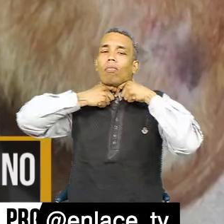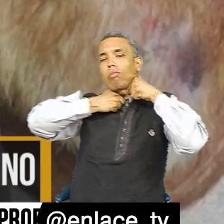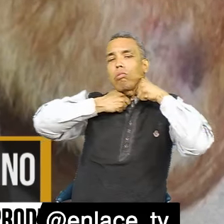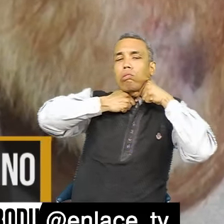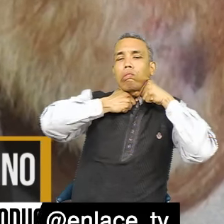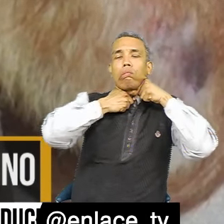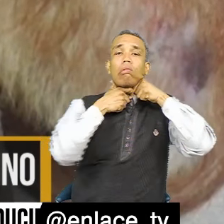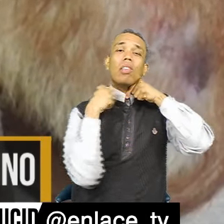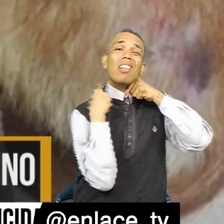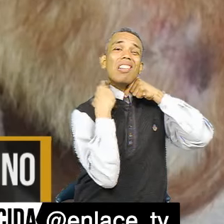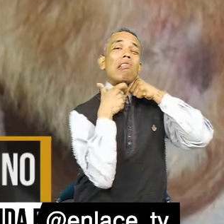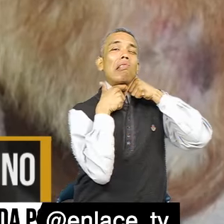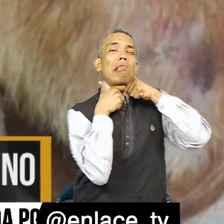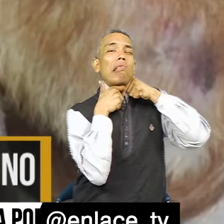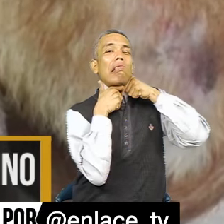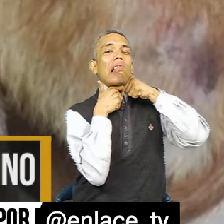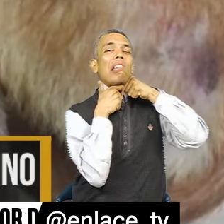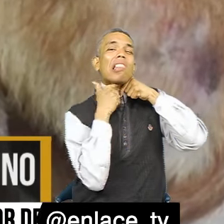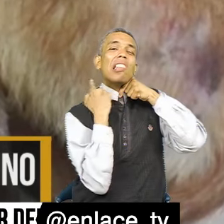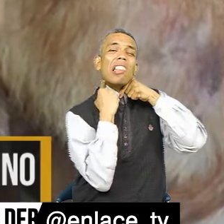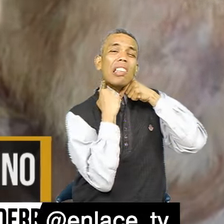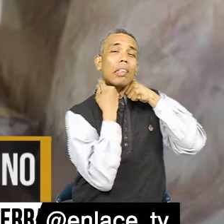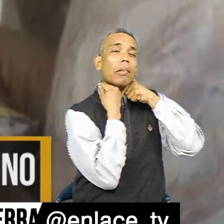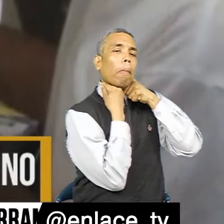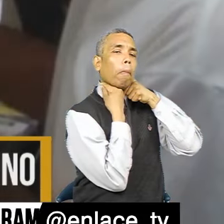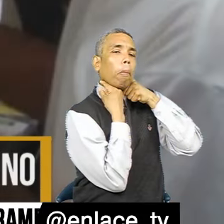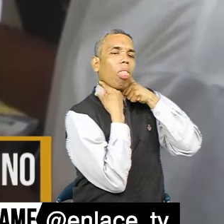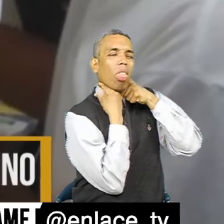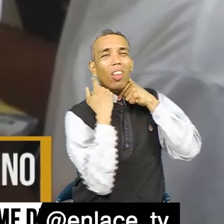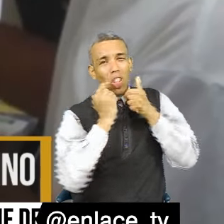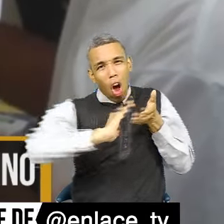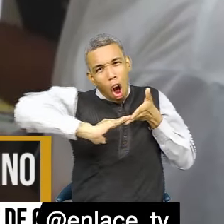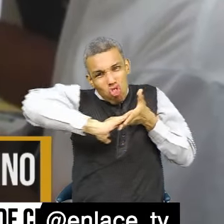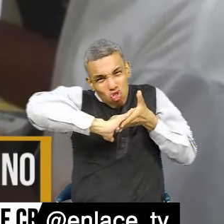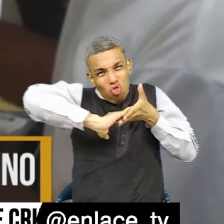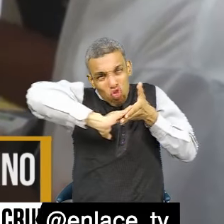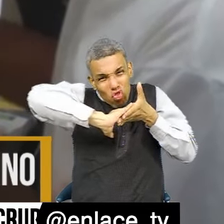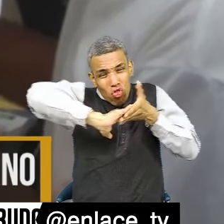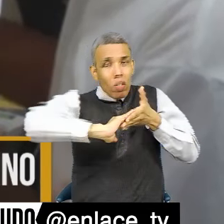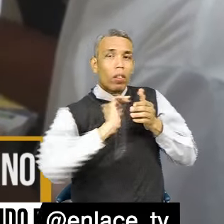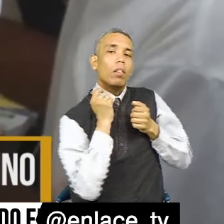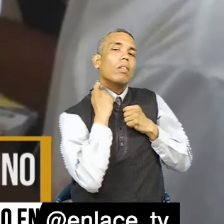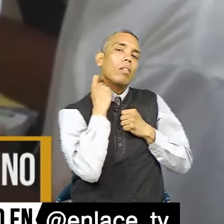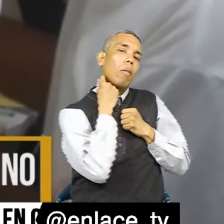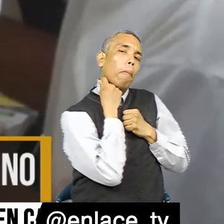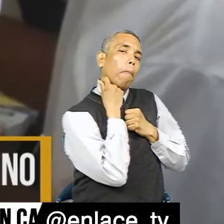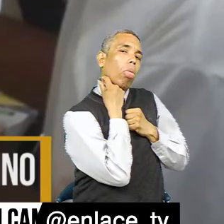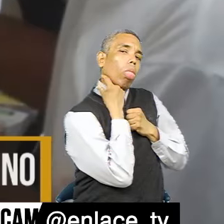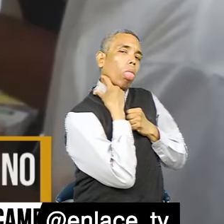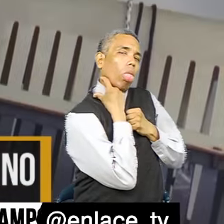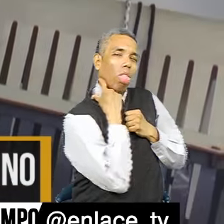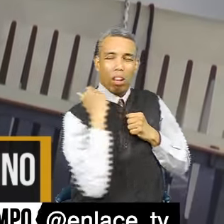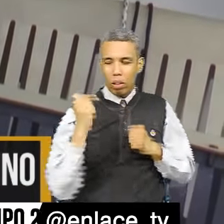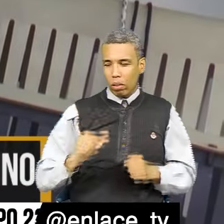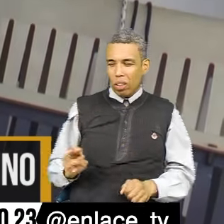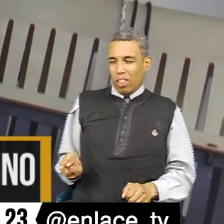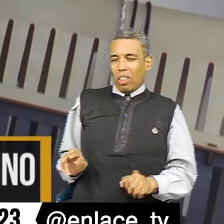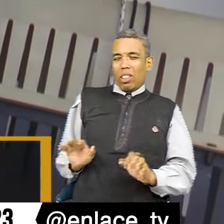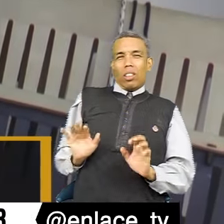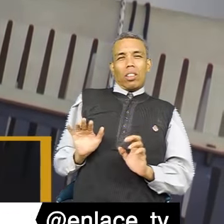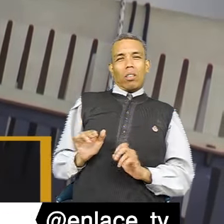que está como en bastante estado de abandono y maltrato. Fuimos con la policía ambiental porque precisamente no se puede retirar un animal que se supone que